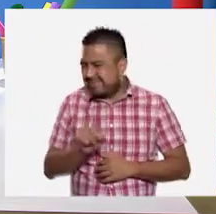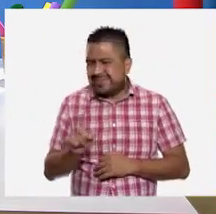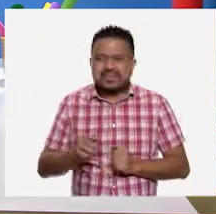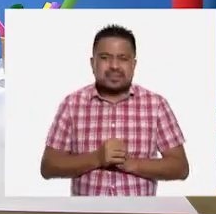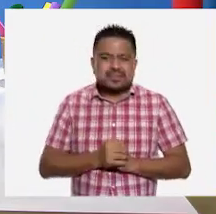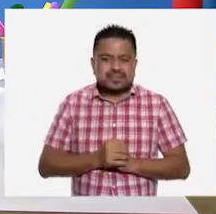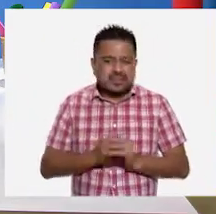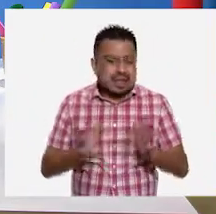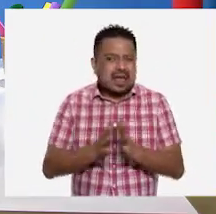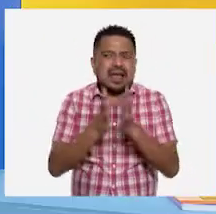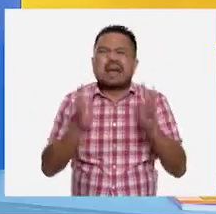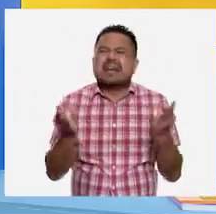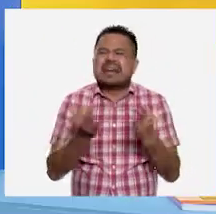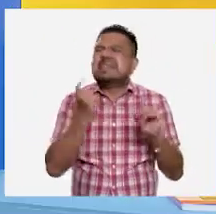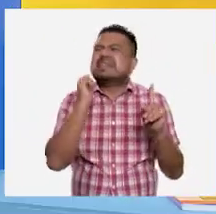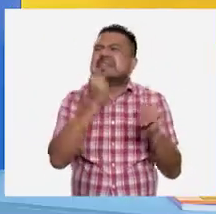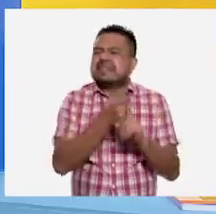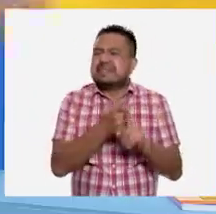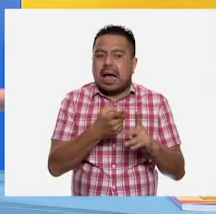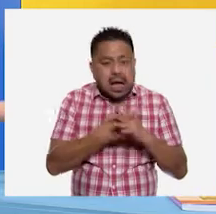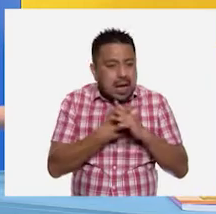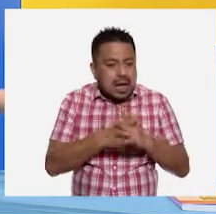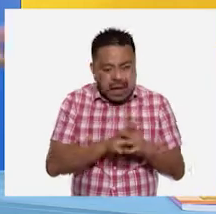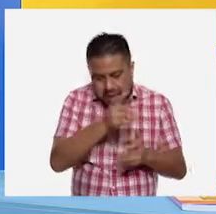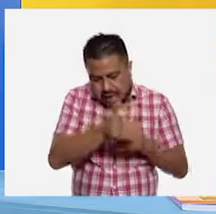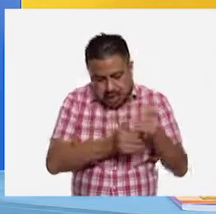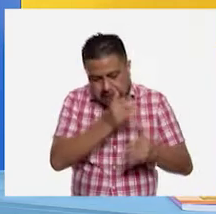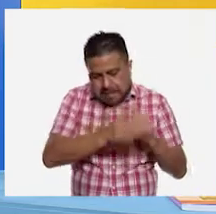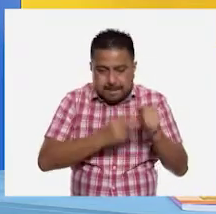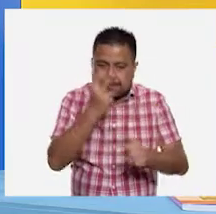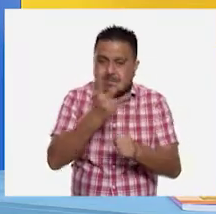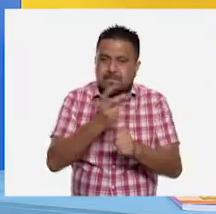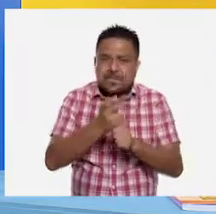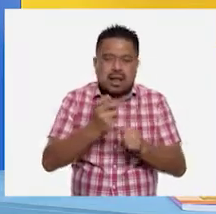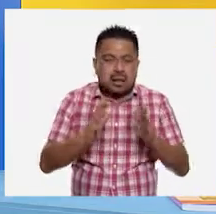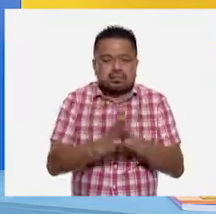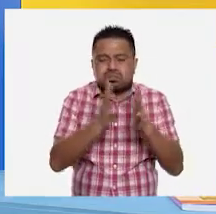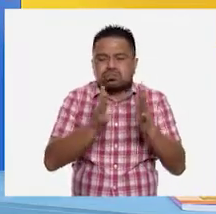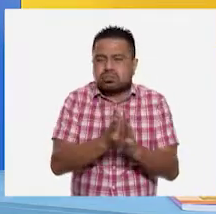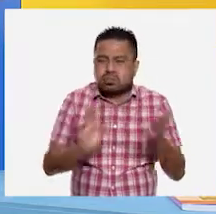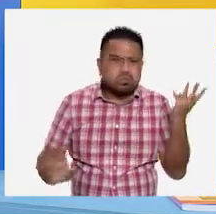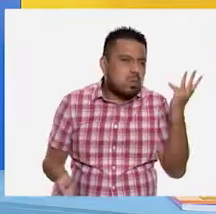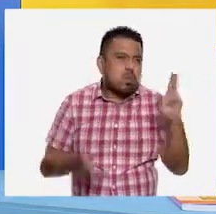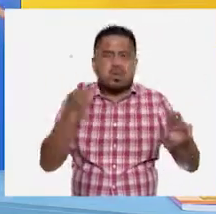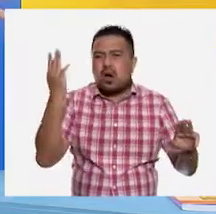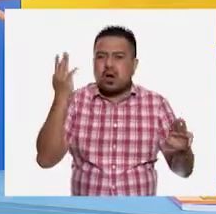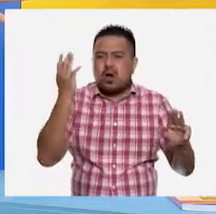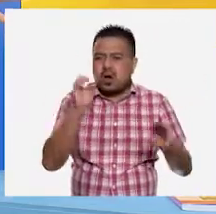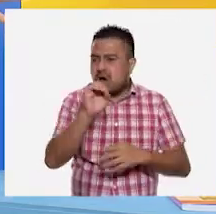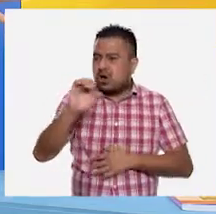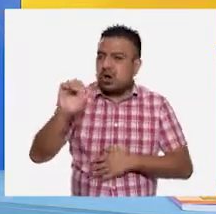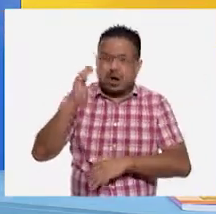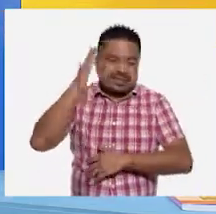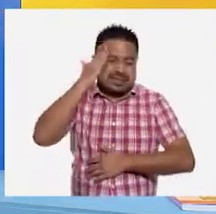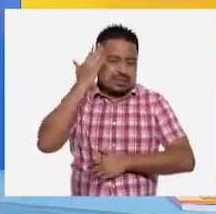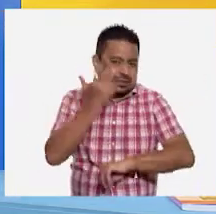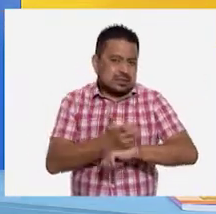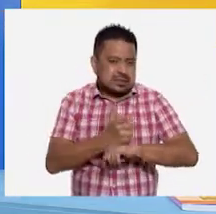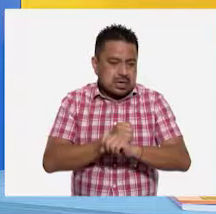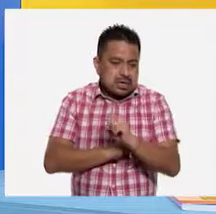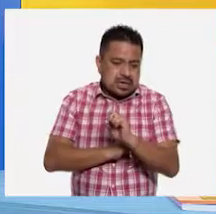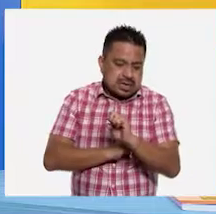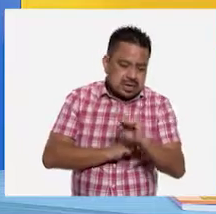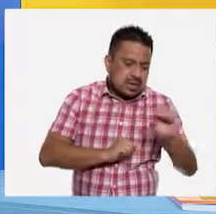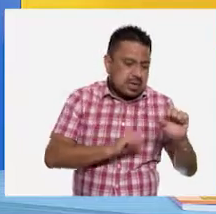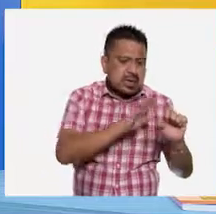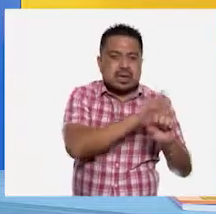La Guerra Fría fue un conflicto que inició al finalizar la Segunda Guerra Mundial entre el bloque occidental, liderado por Estados Unidos, y el bloque del